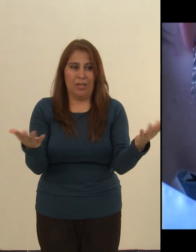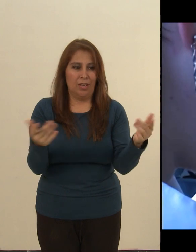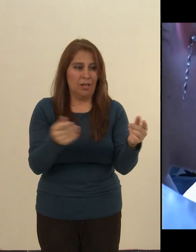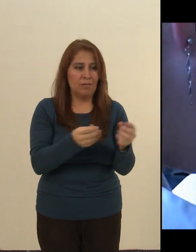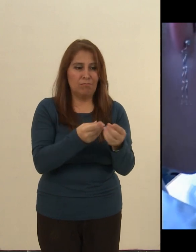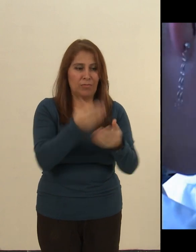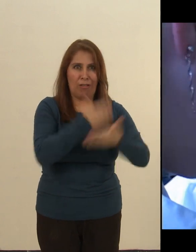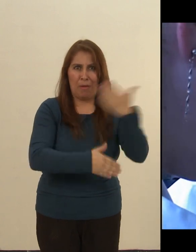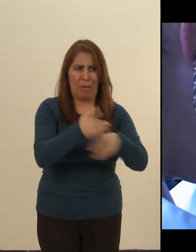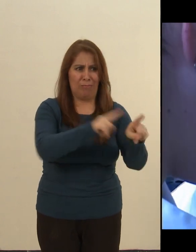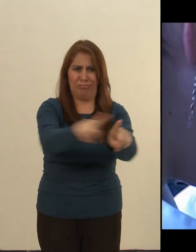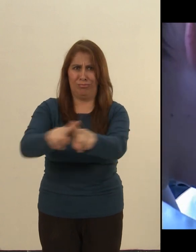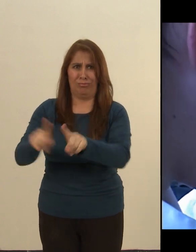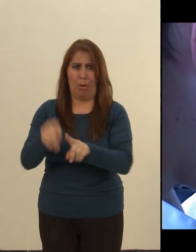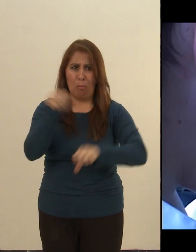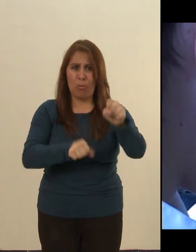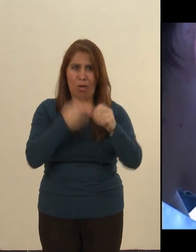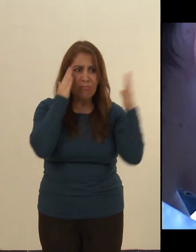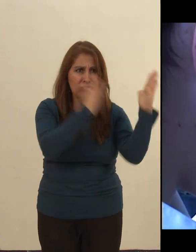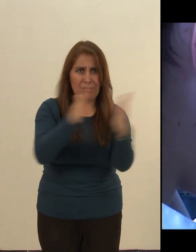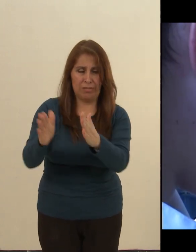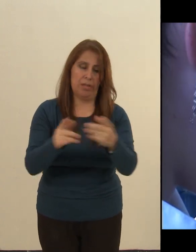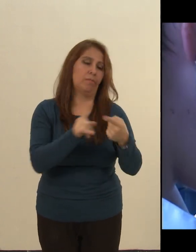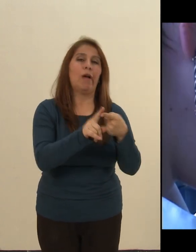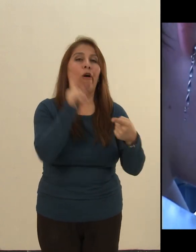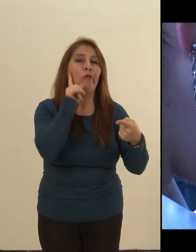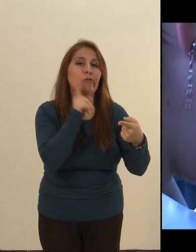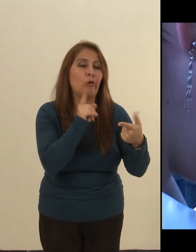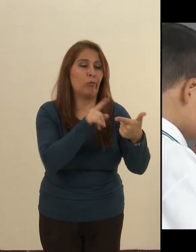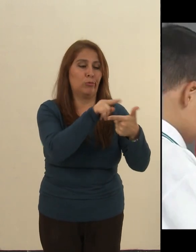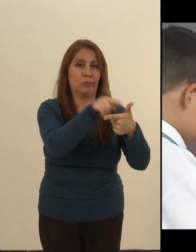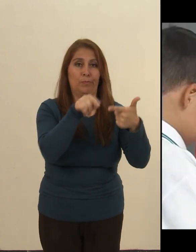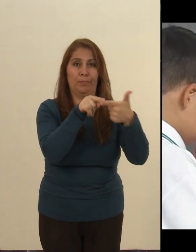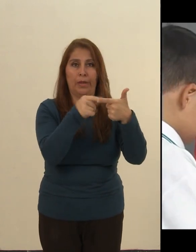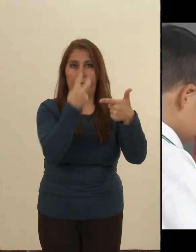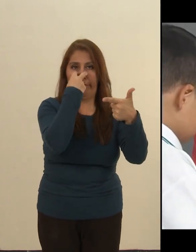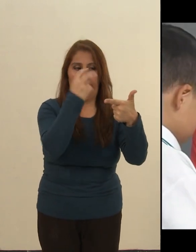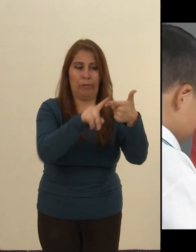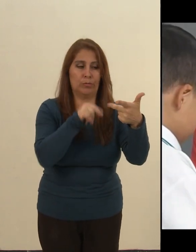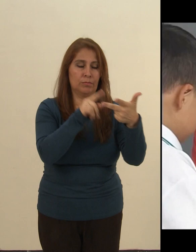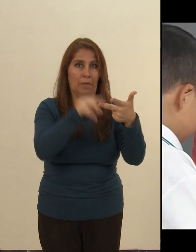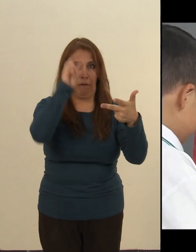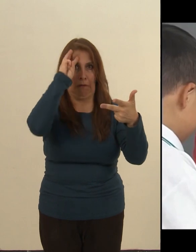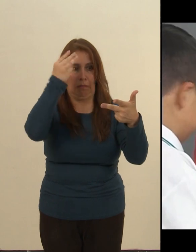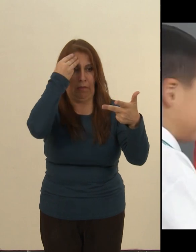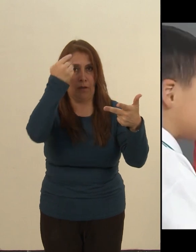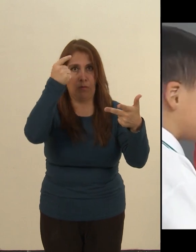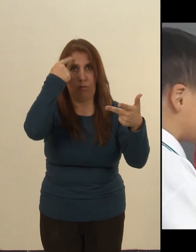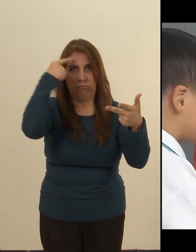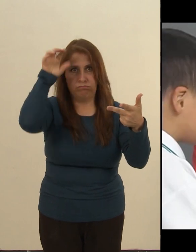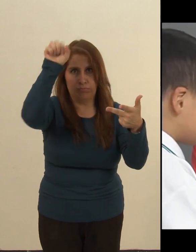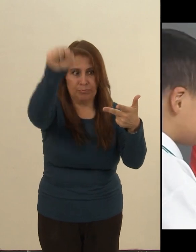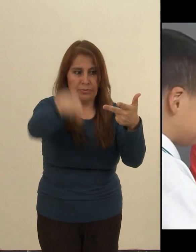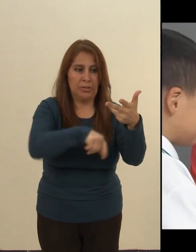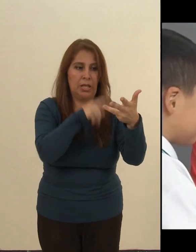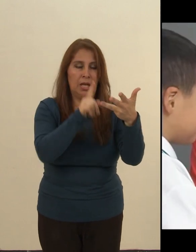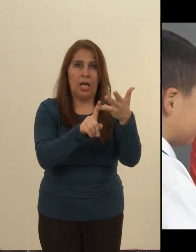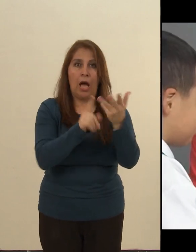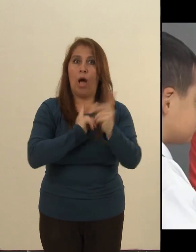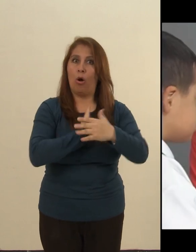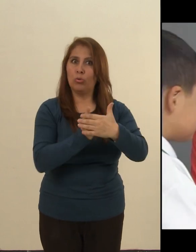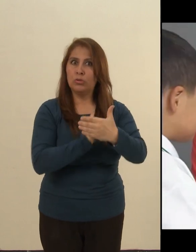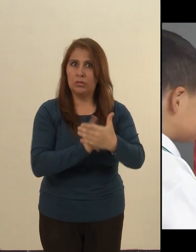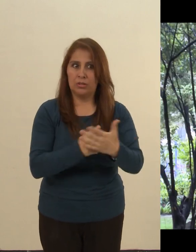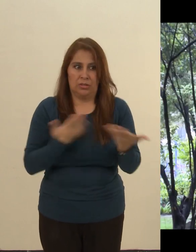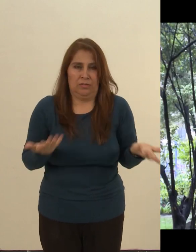interesante cuando el perfil abarca múltiples discapacidades, es decir, incluye personas sordas, personas con discapacidad visual, personas con discapacidad